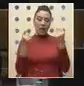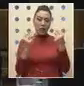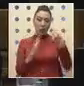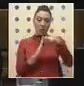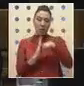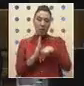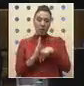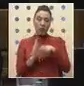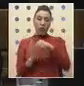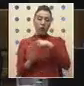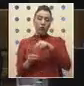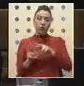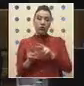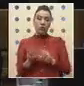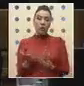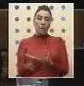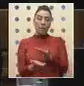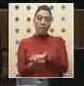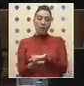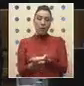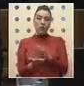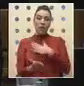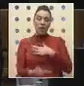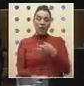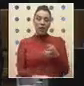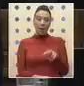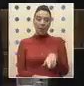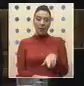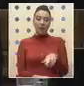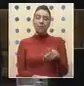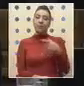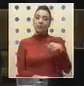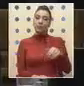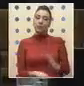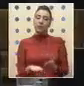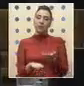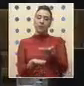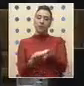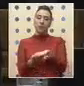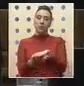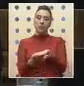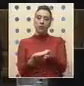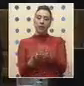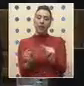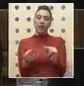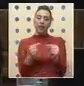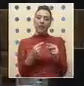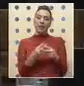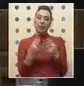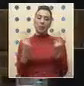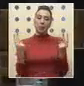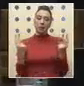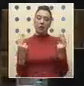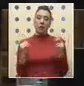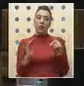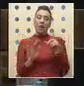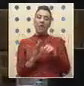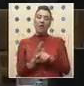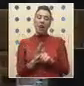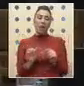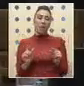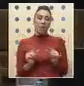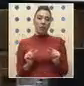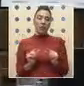más profunda. De hecho hemos hecho una propuesta que la quiero reiterar hoy día. Le hemos propuesto al debate público que se pueda rebajar